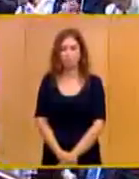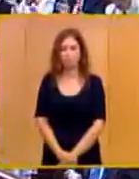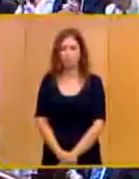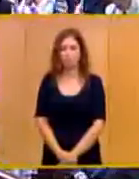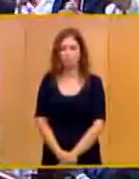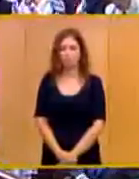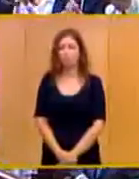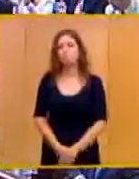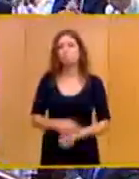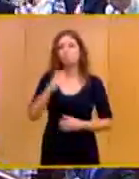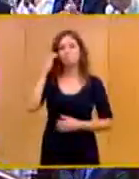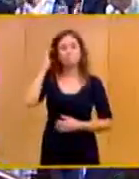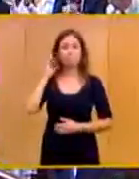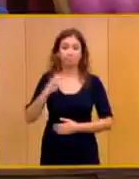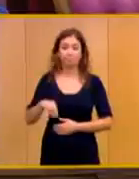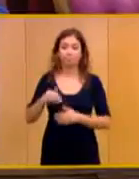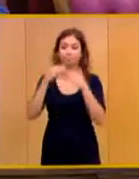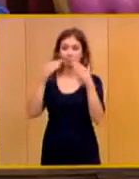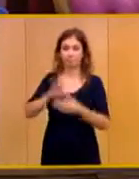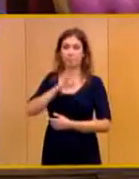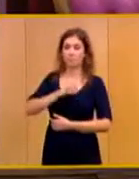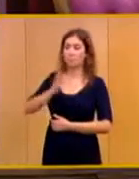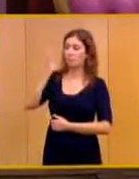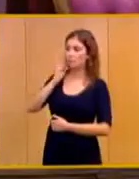Muchas gracias, señor Rajoy.